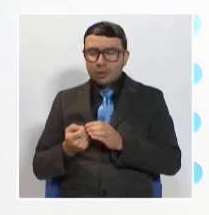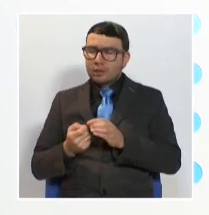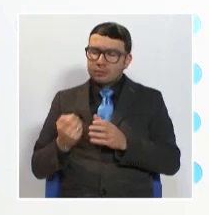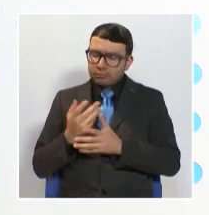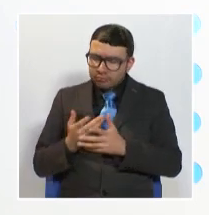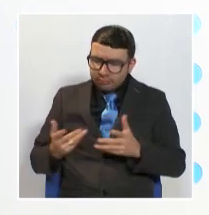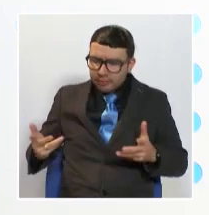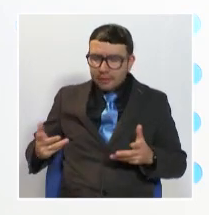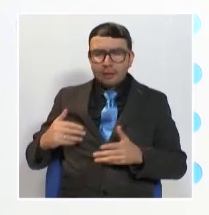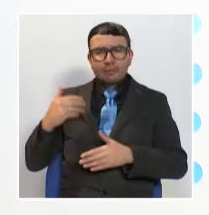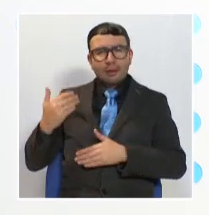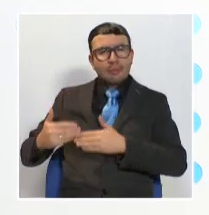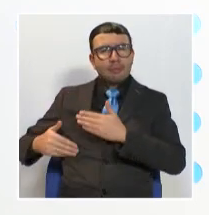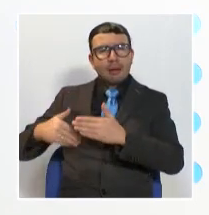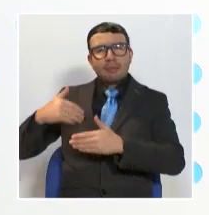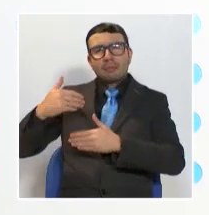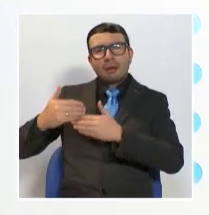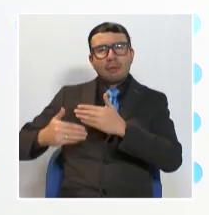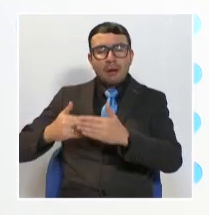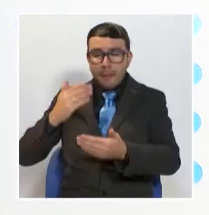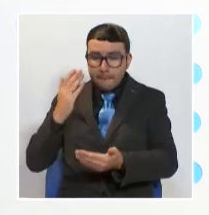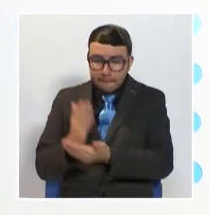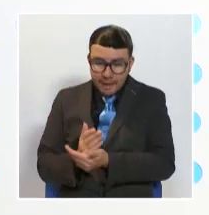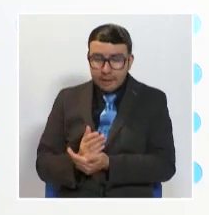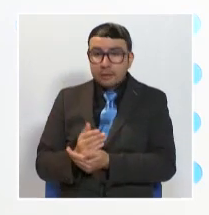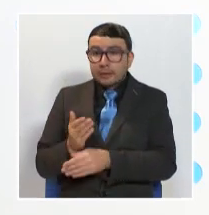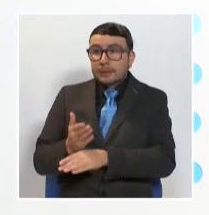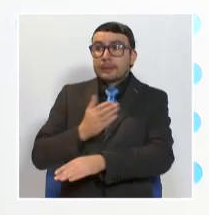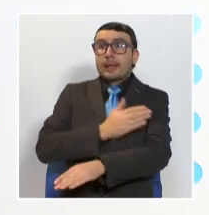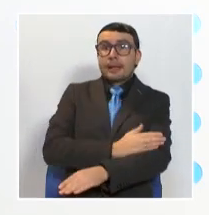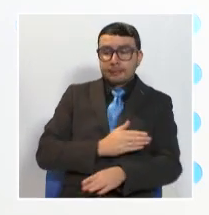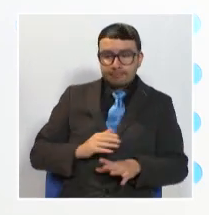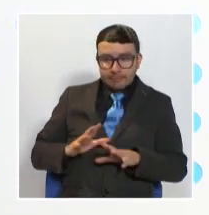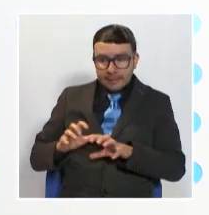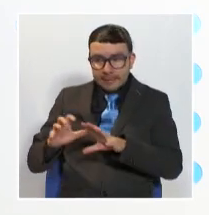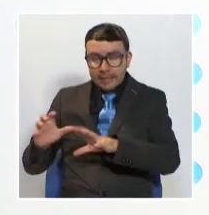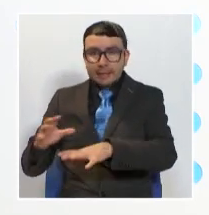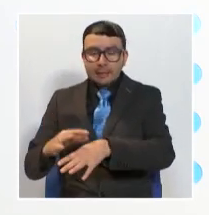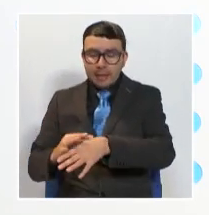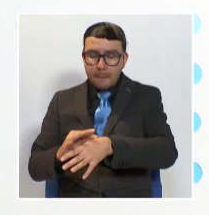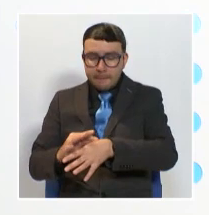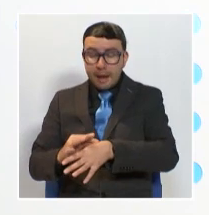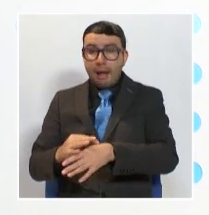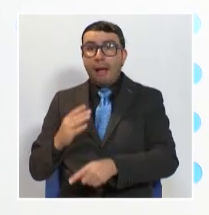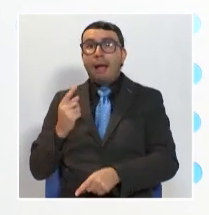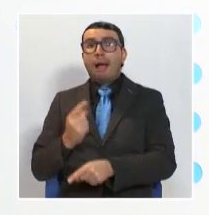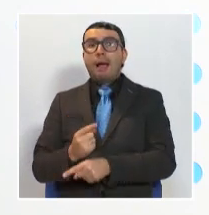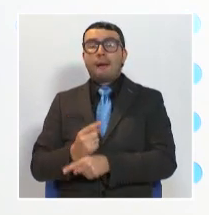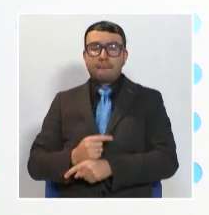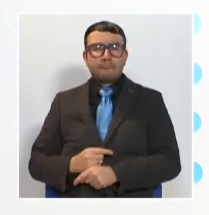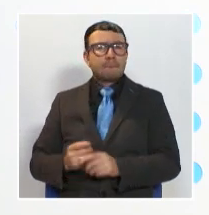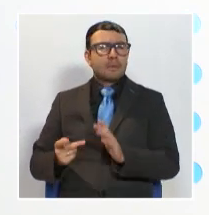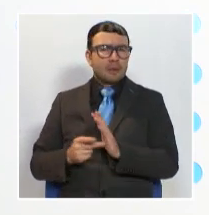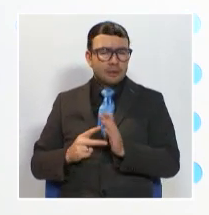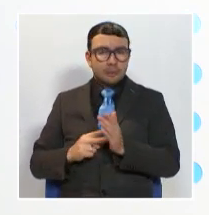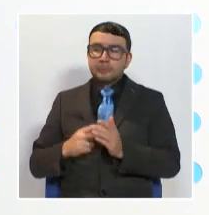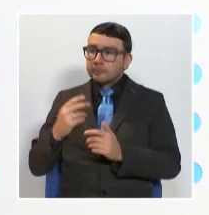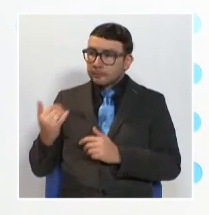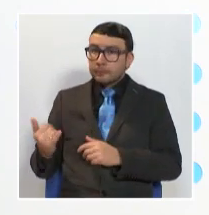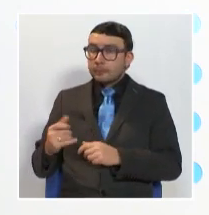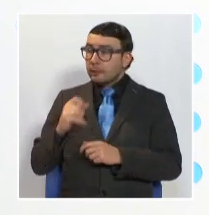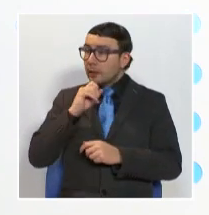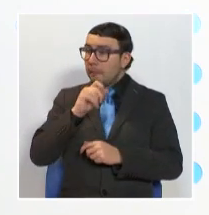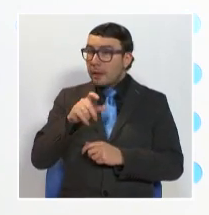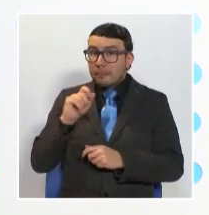finalmente años o décadas después se manifiestan en lesiones premalignas que predisponen a cáncer de piel. Por lo tanto, yo creo que la consulta en IPS, las